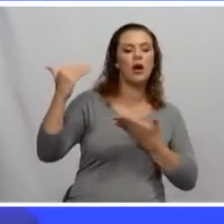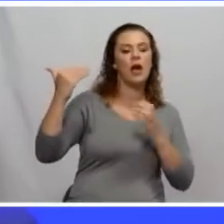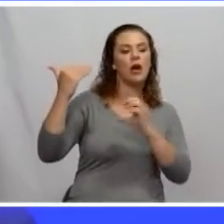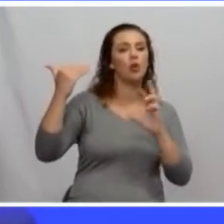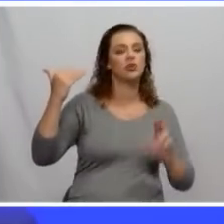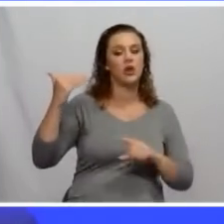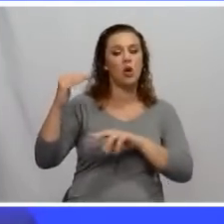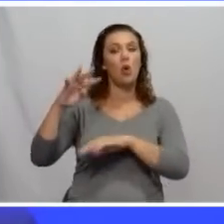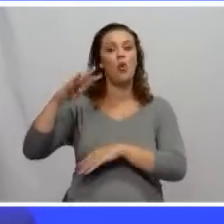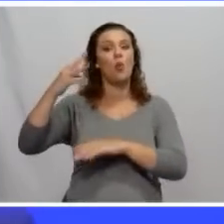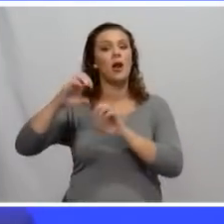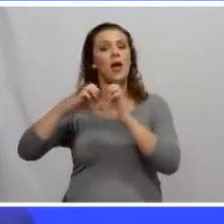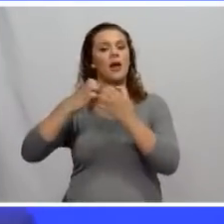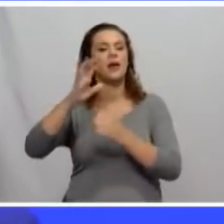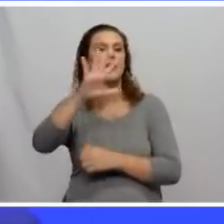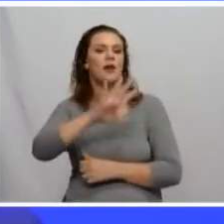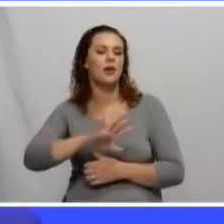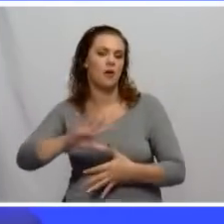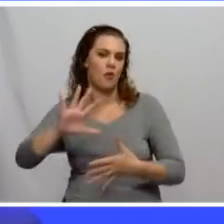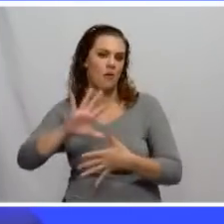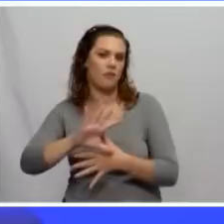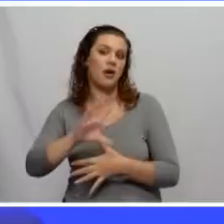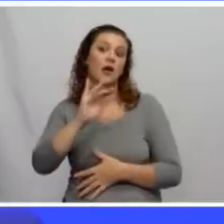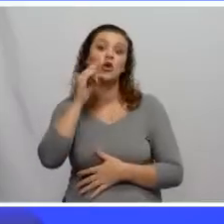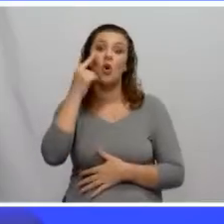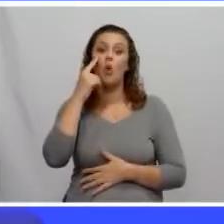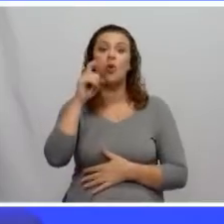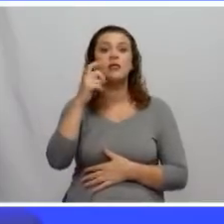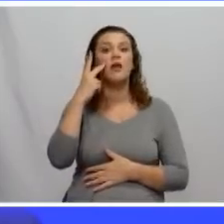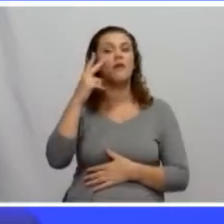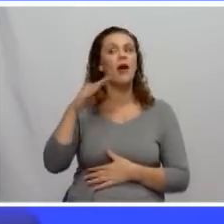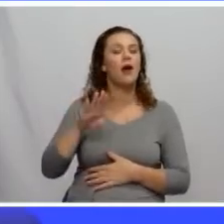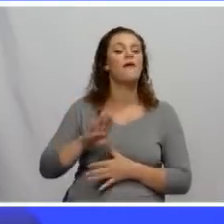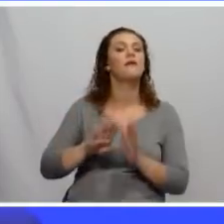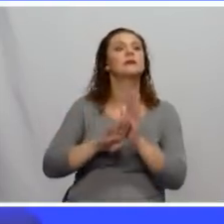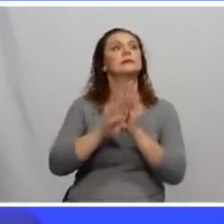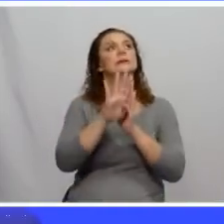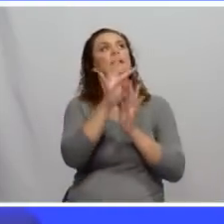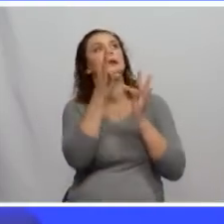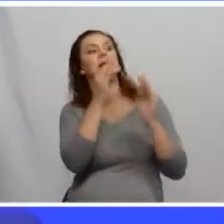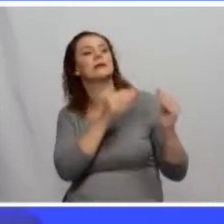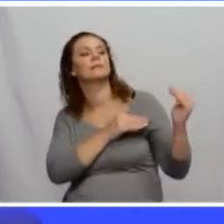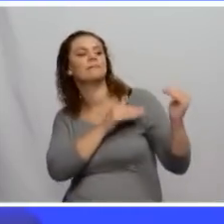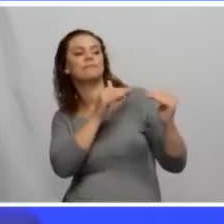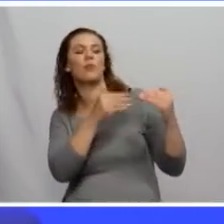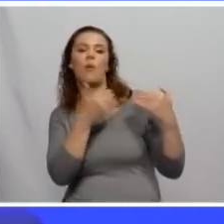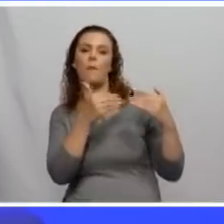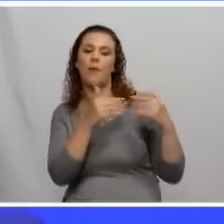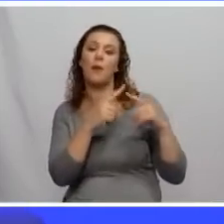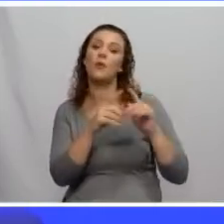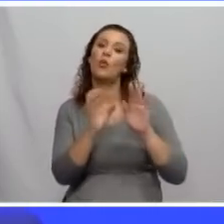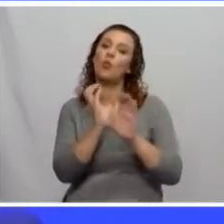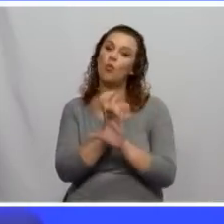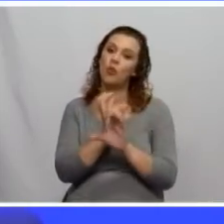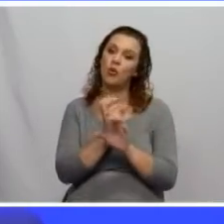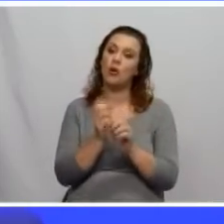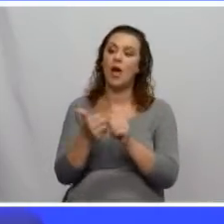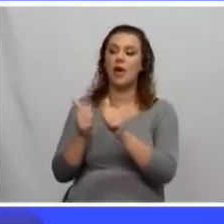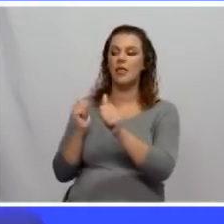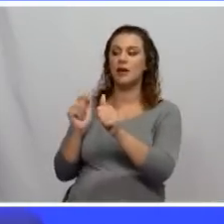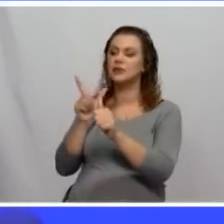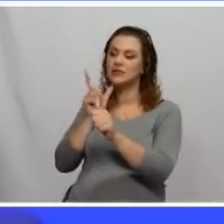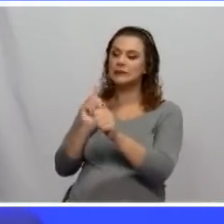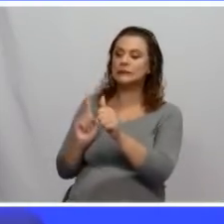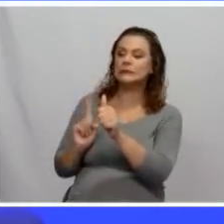es la cuarta Selección del área y Ojo por supuesto que hay que ver para arriba y tratar de igualar a Panamá Pero cuidado que atrás viene Jamaica